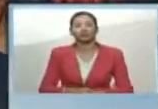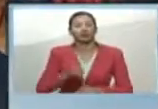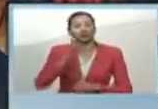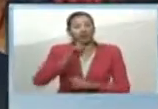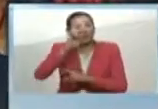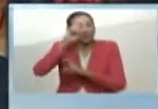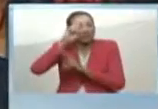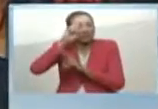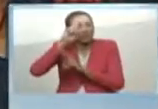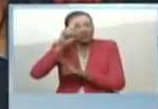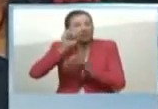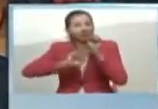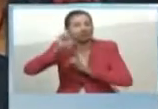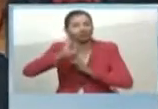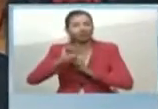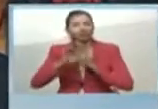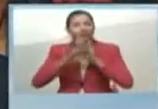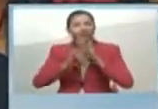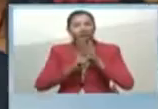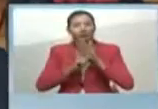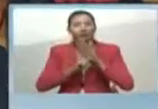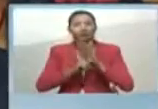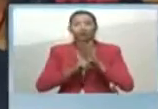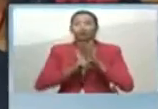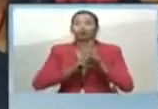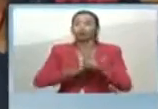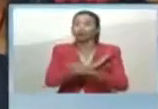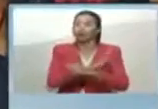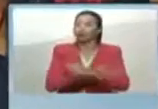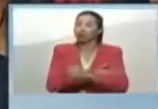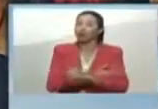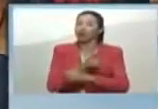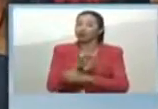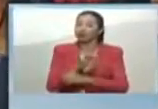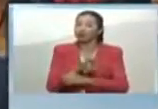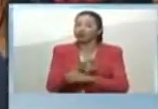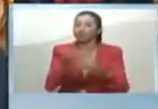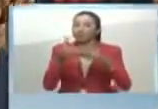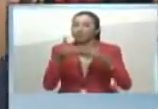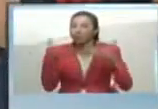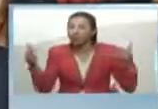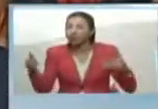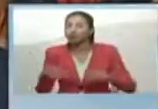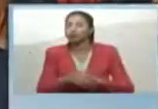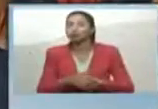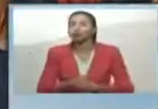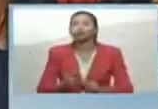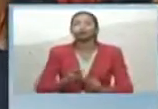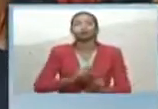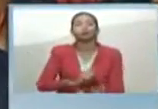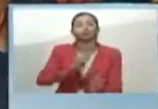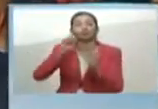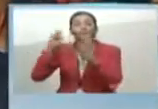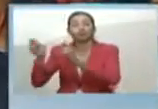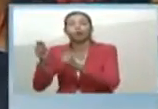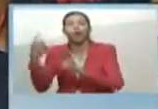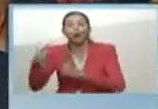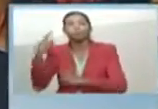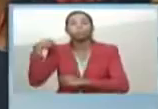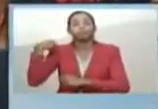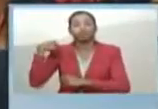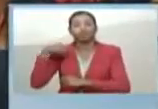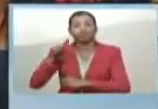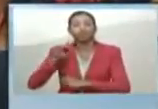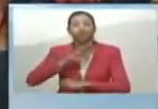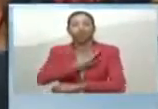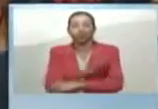respetada y defendida esta constitución y el poder que el pueblo le ha dado a usted como presidente y a todos los que han sido electos en sus diversos cargos.